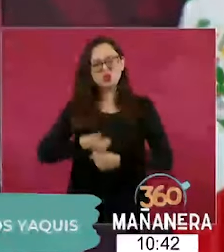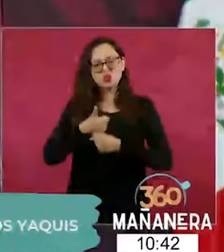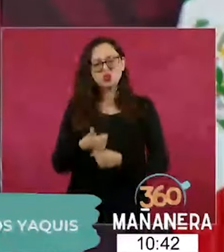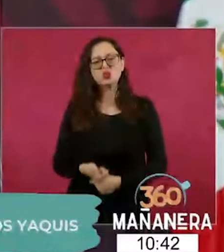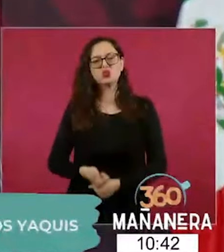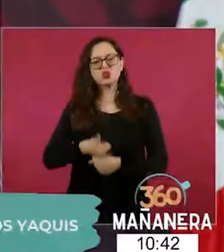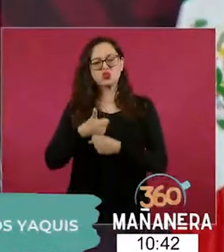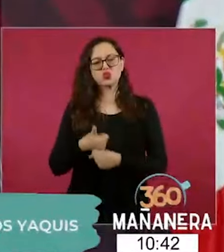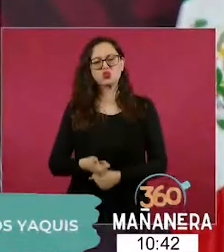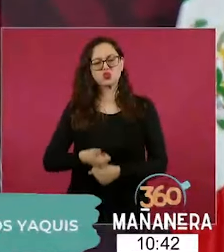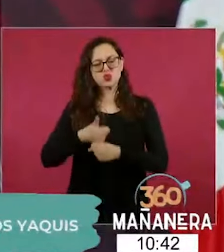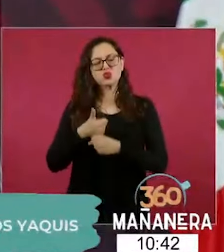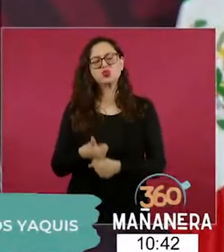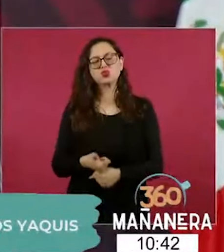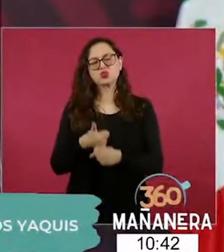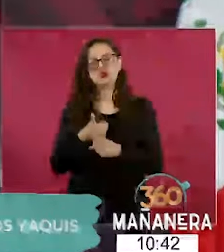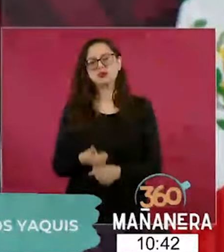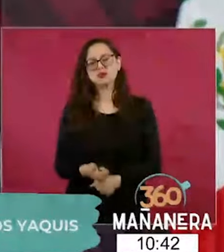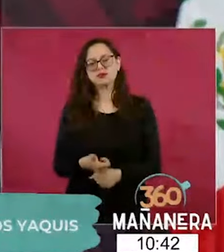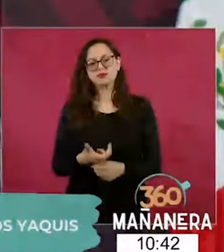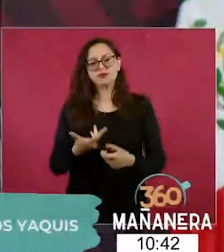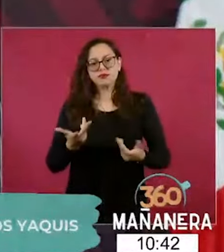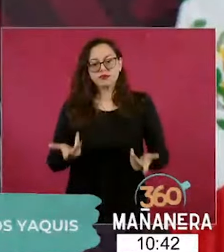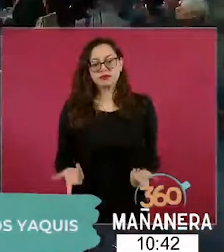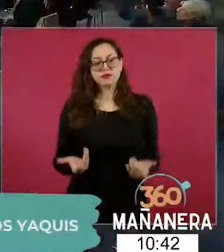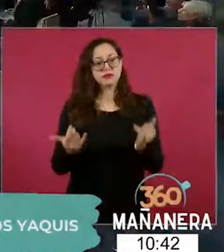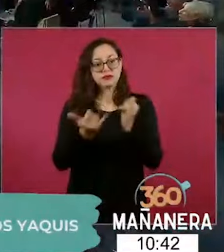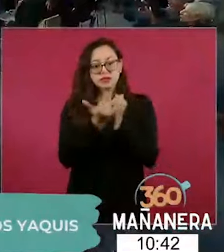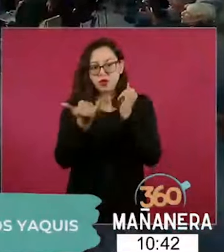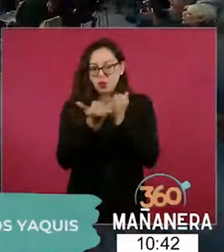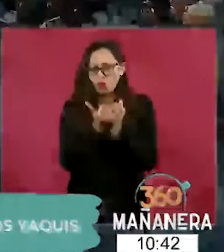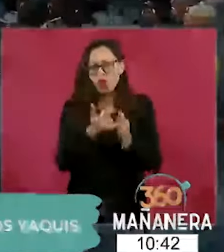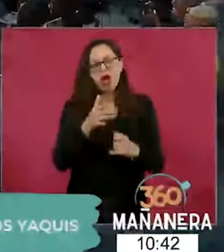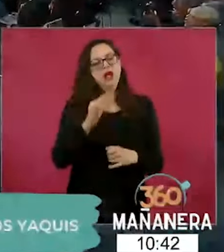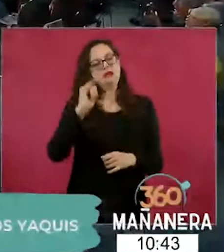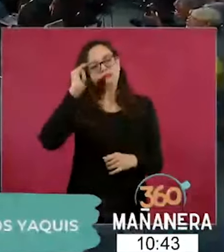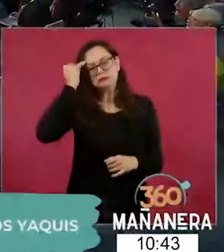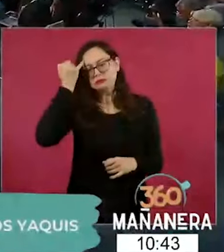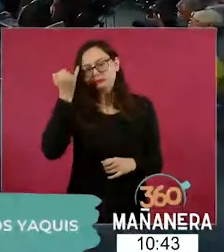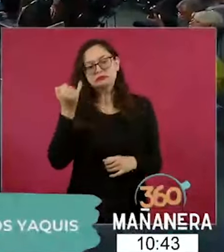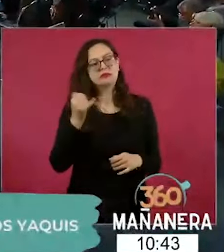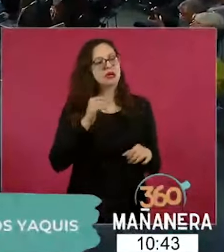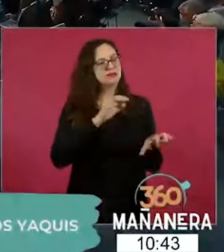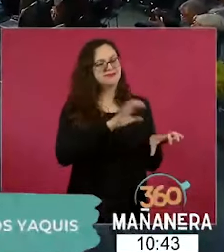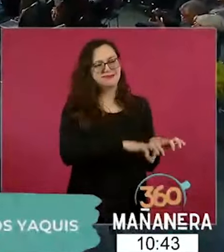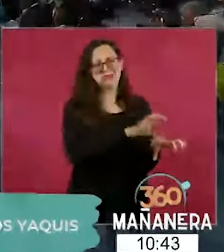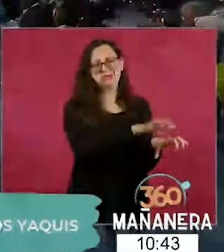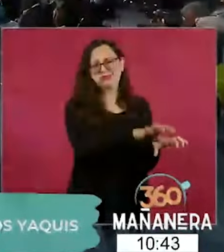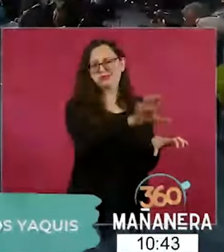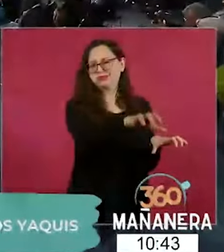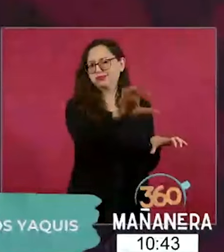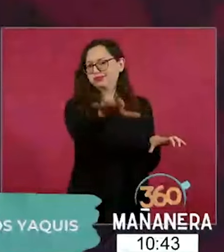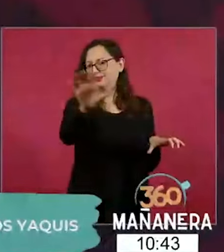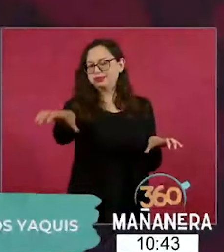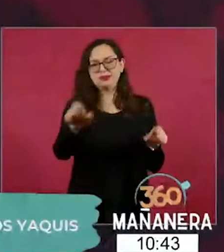de México como los mayas como todos los pueblos